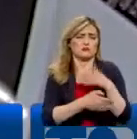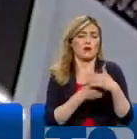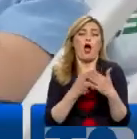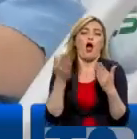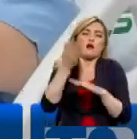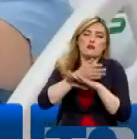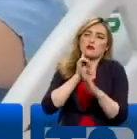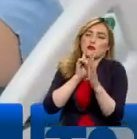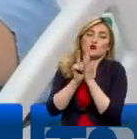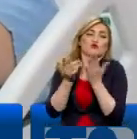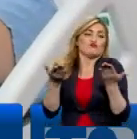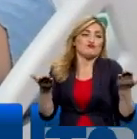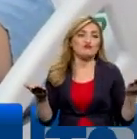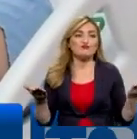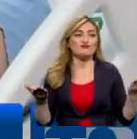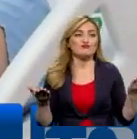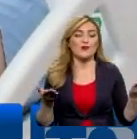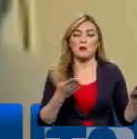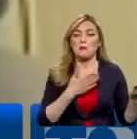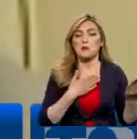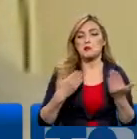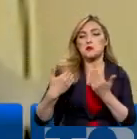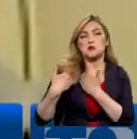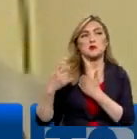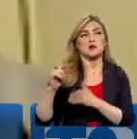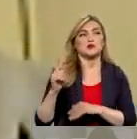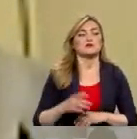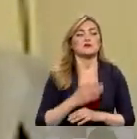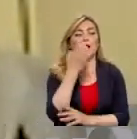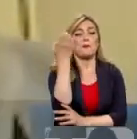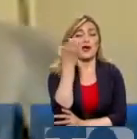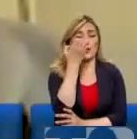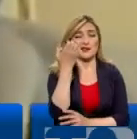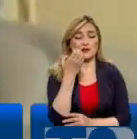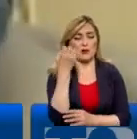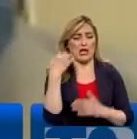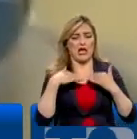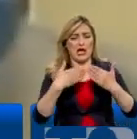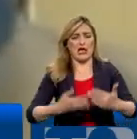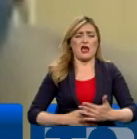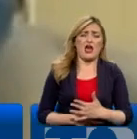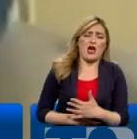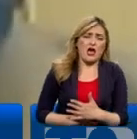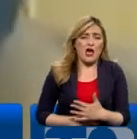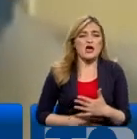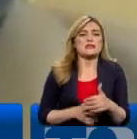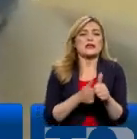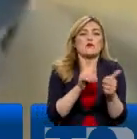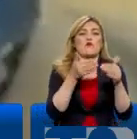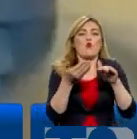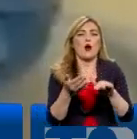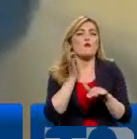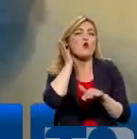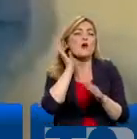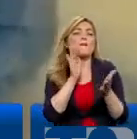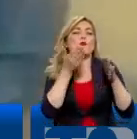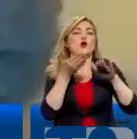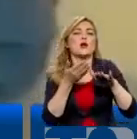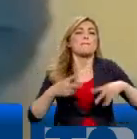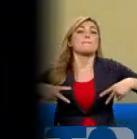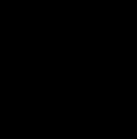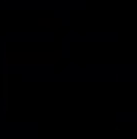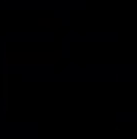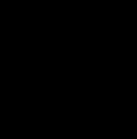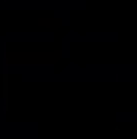denunciar y dicen, esa no es su función. Esta emergencia obstétrica es una emergencia en la cual la mujer corre peligro su vida